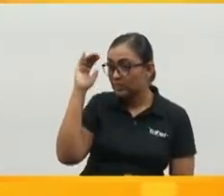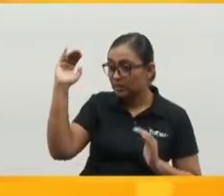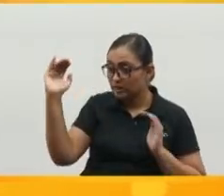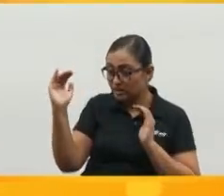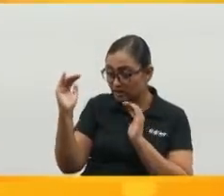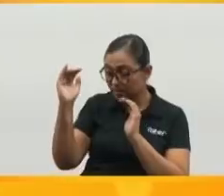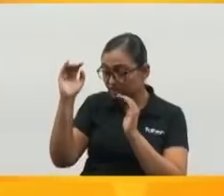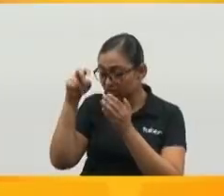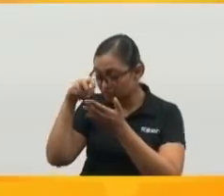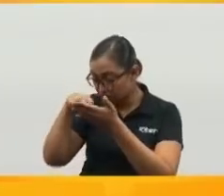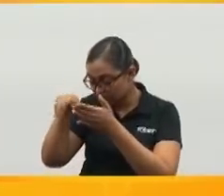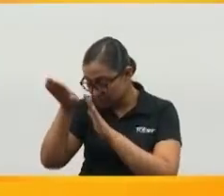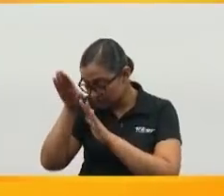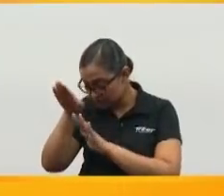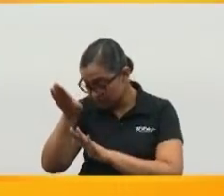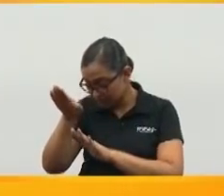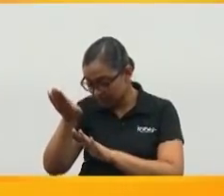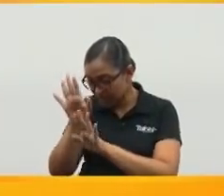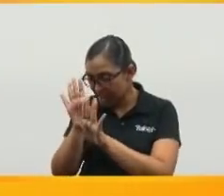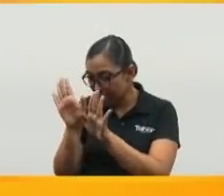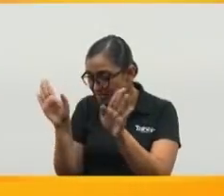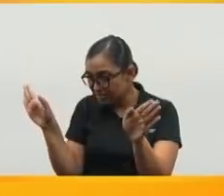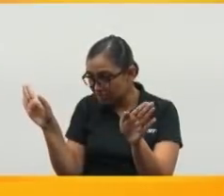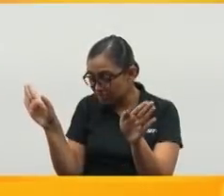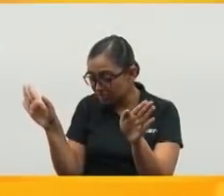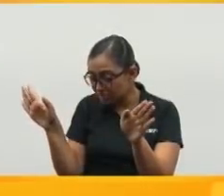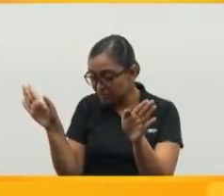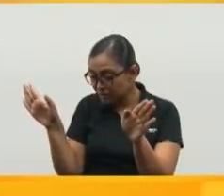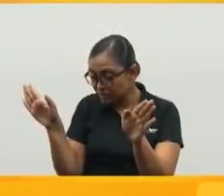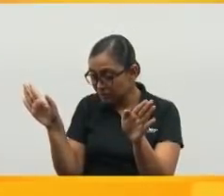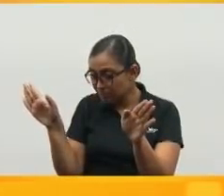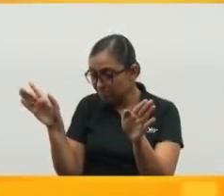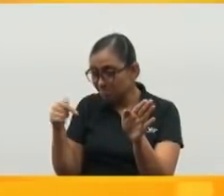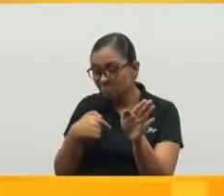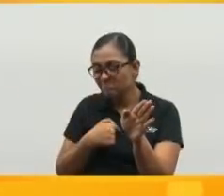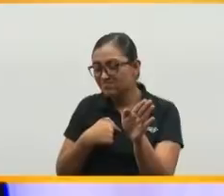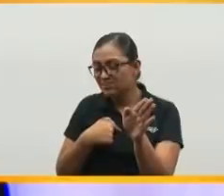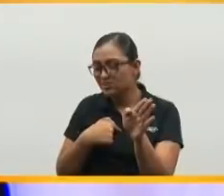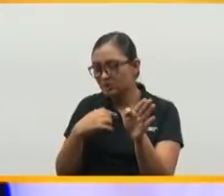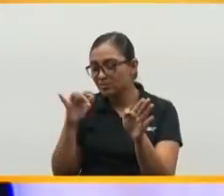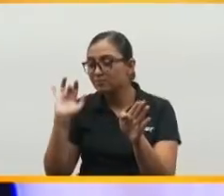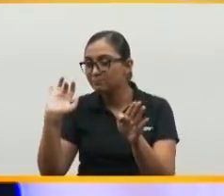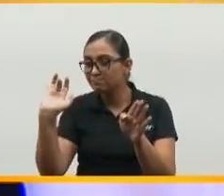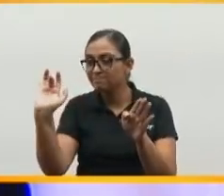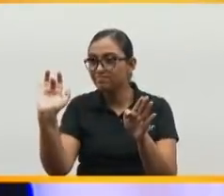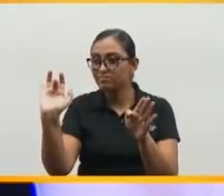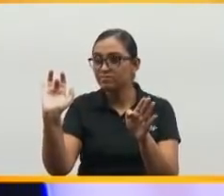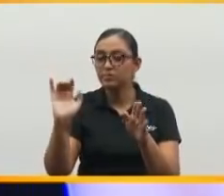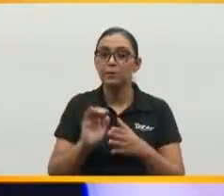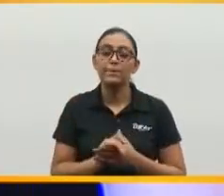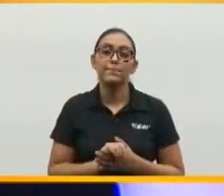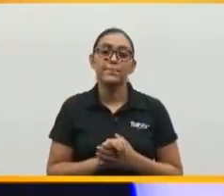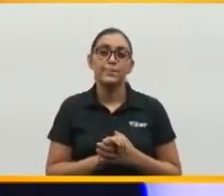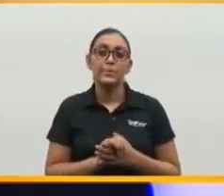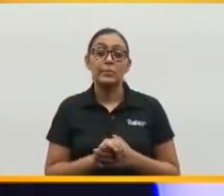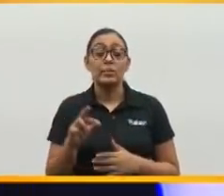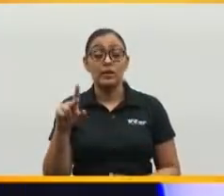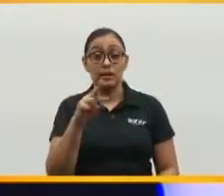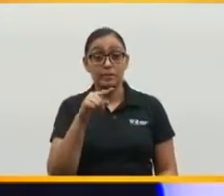postró delante de él y le dijo toda la verdad. Amigo y hermano,